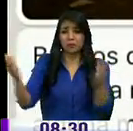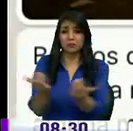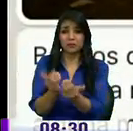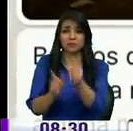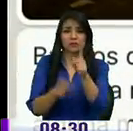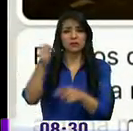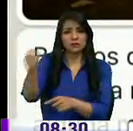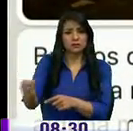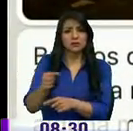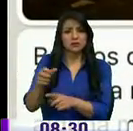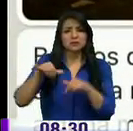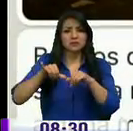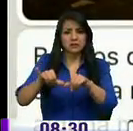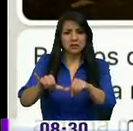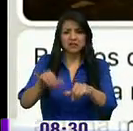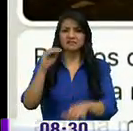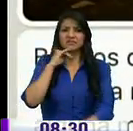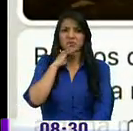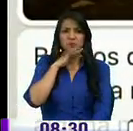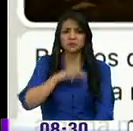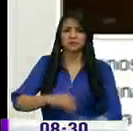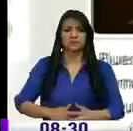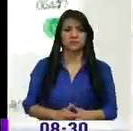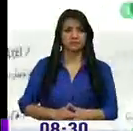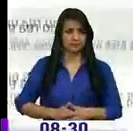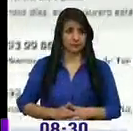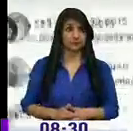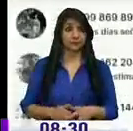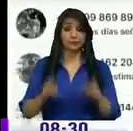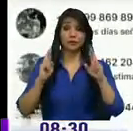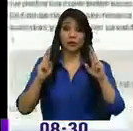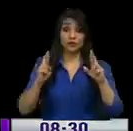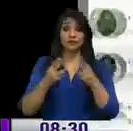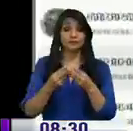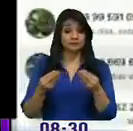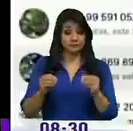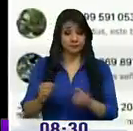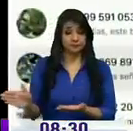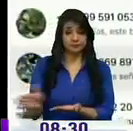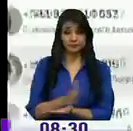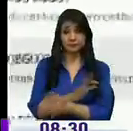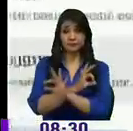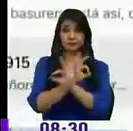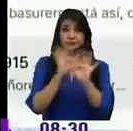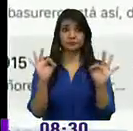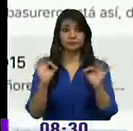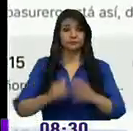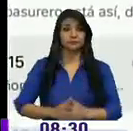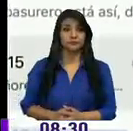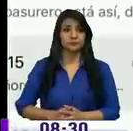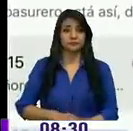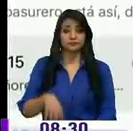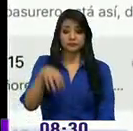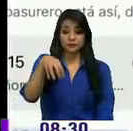sigue botando la basura y esto es una porquería lo que estamos viendo. Ojalá lo estén recogiendo lo antes posible.